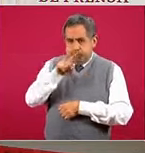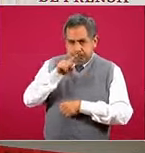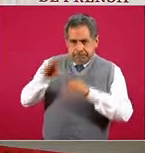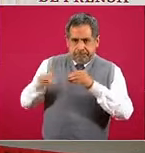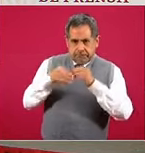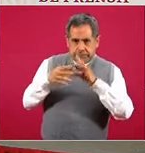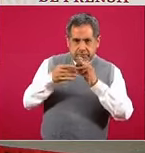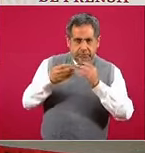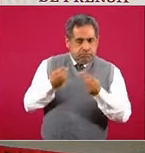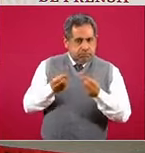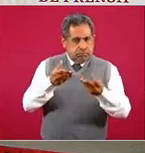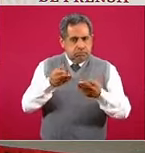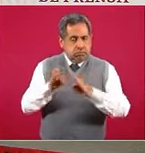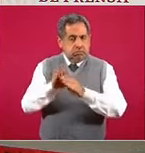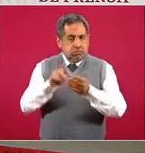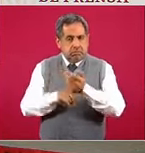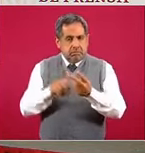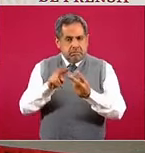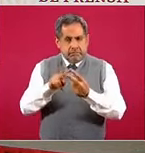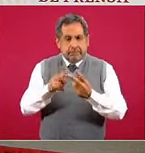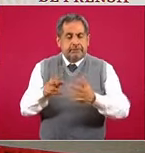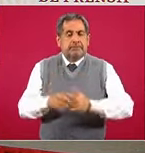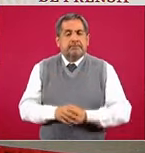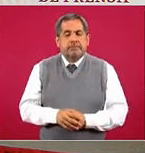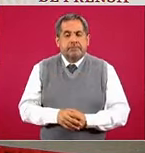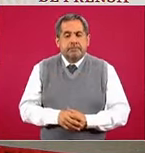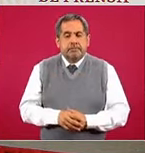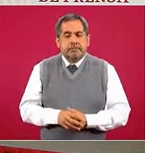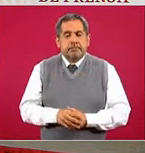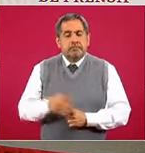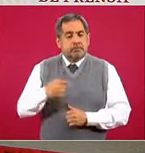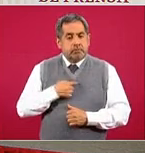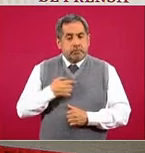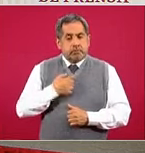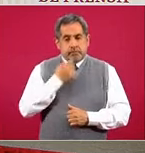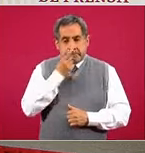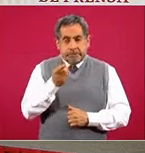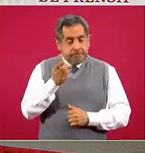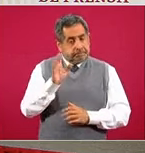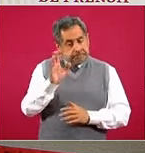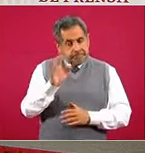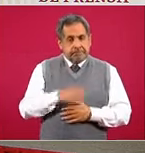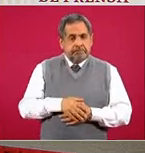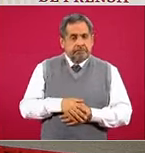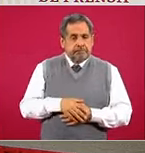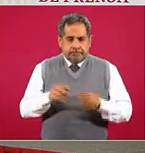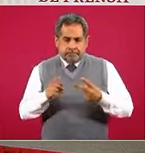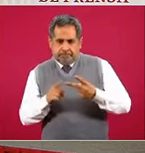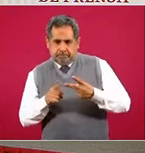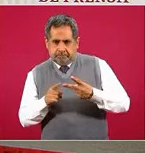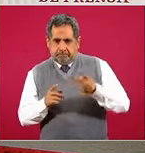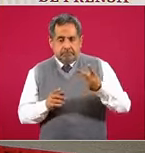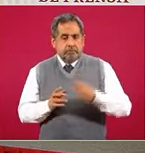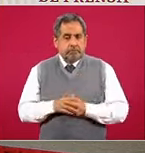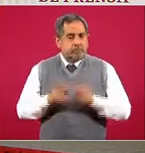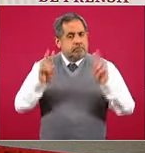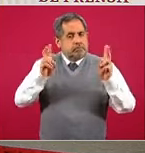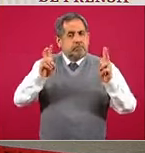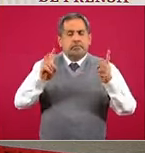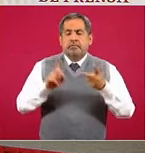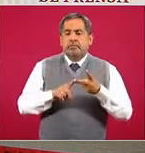que aportar en las preguntas. Yo comentaría, en el caso de la segunda, lógicamente el tema